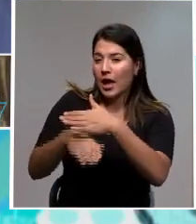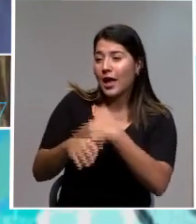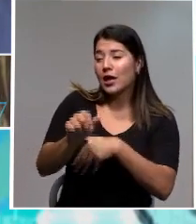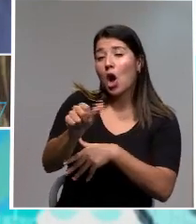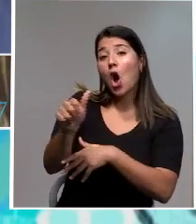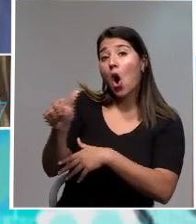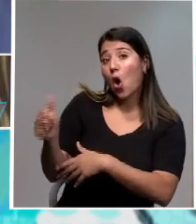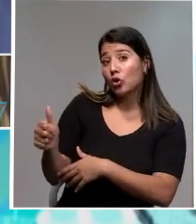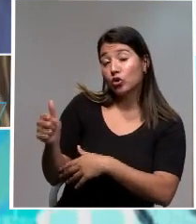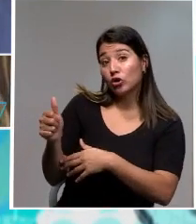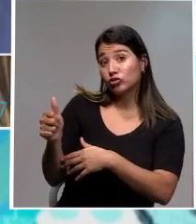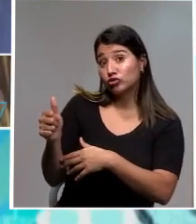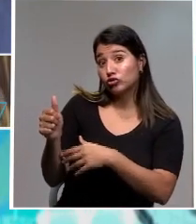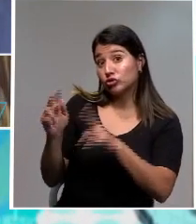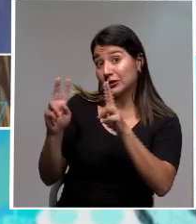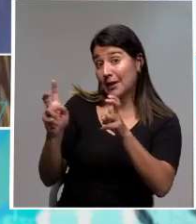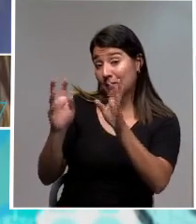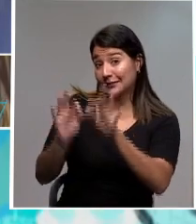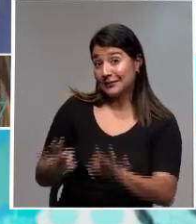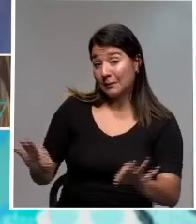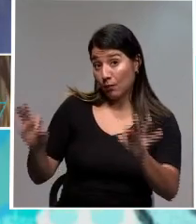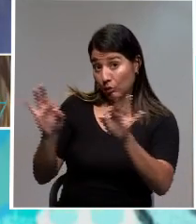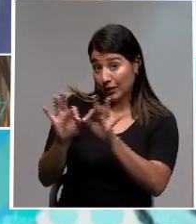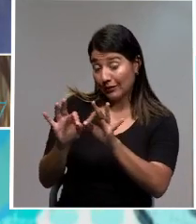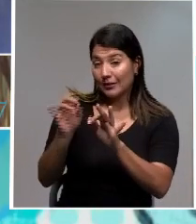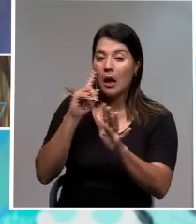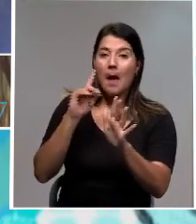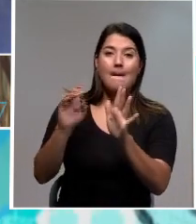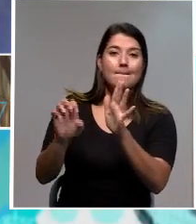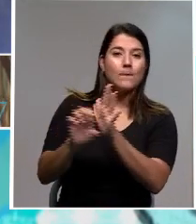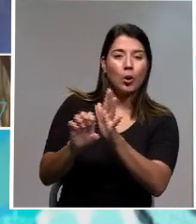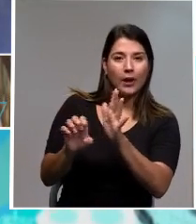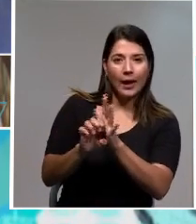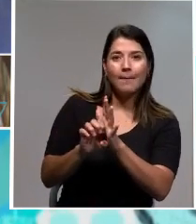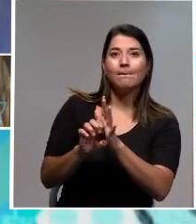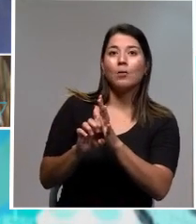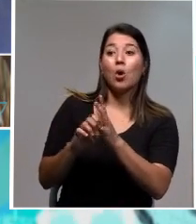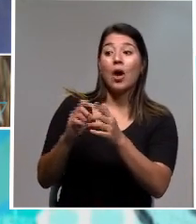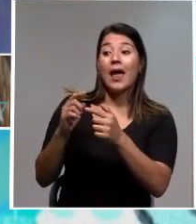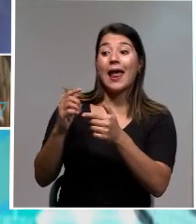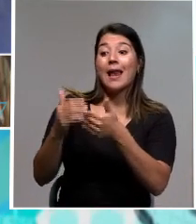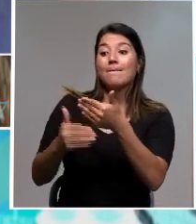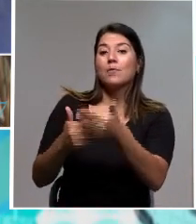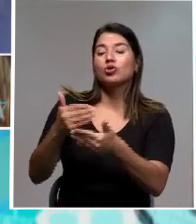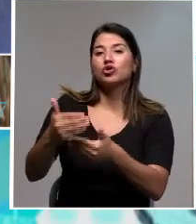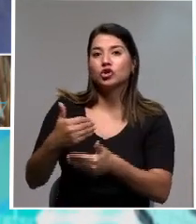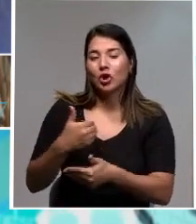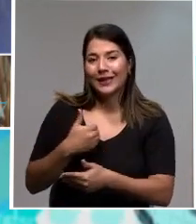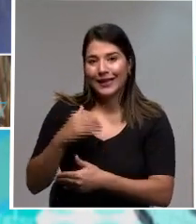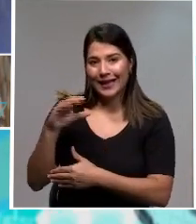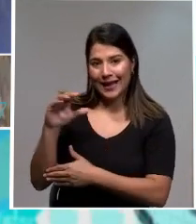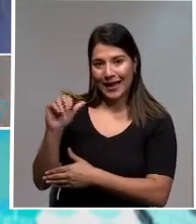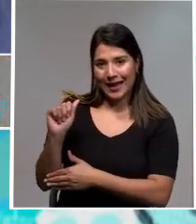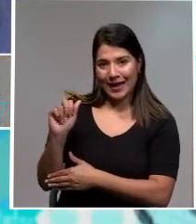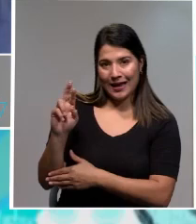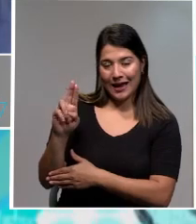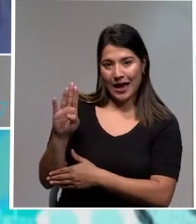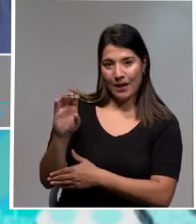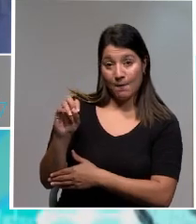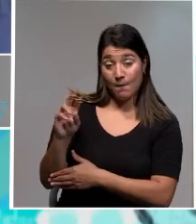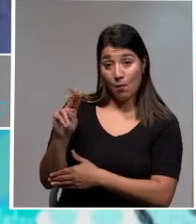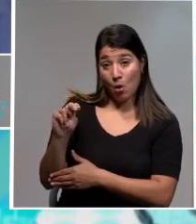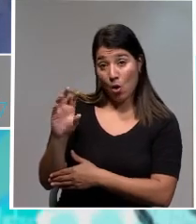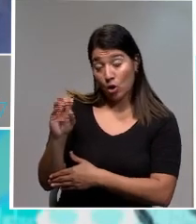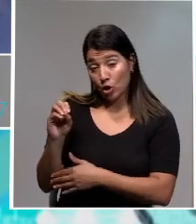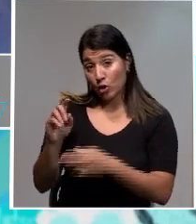parámetros importantes, como puede ser por ejemplo, el ciclo de carbono, el ciclo del nitrógeno,